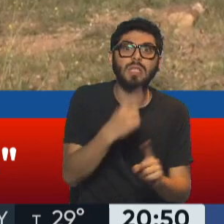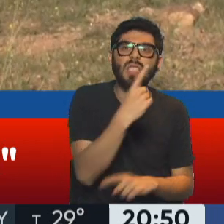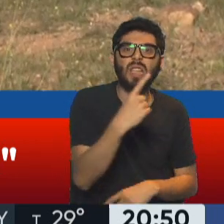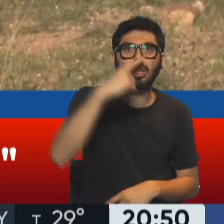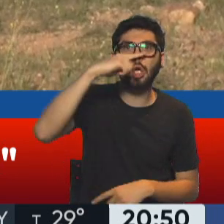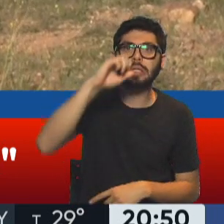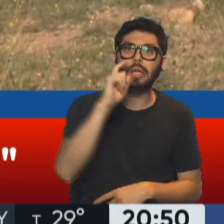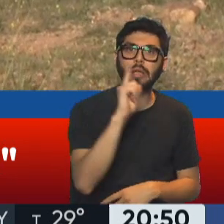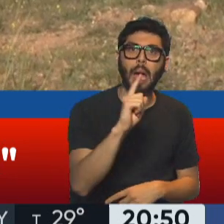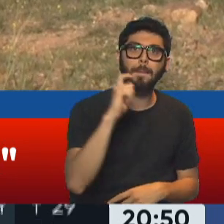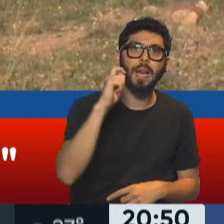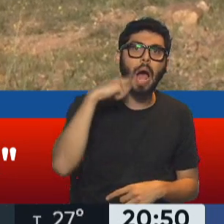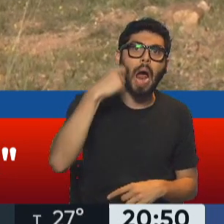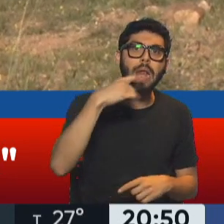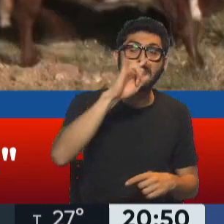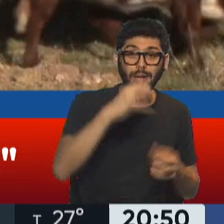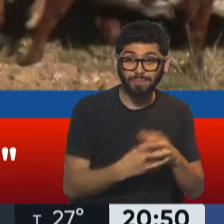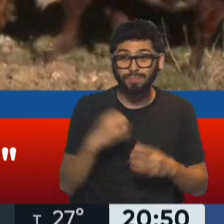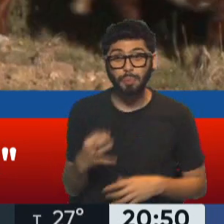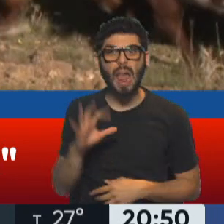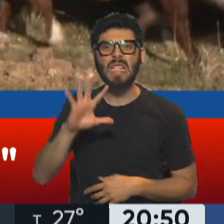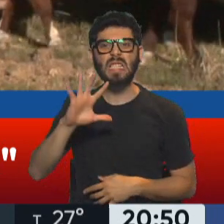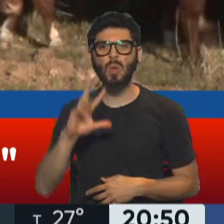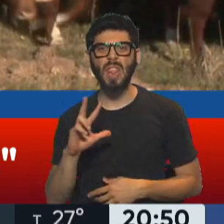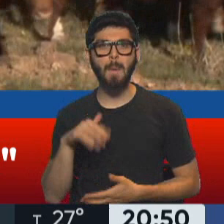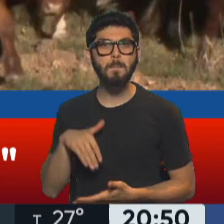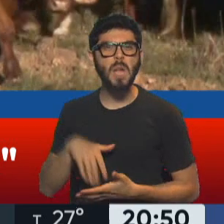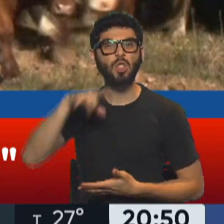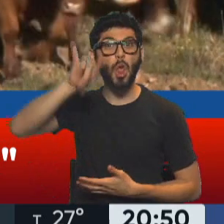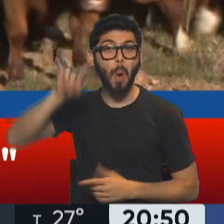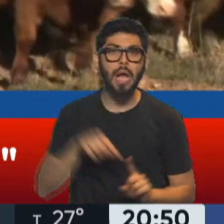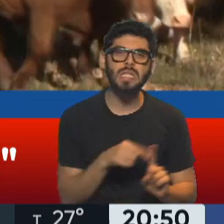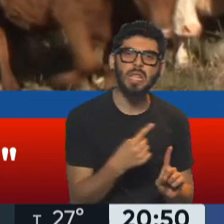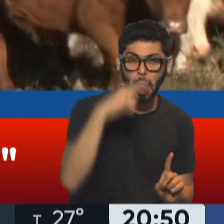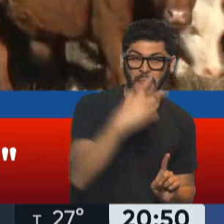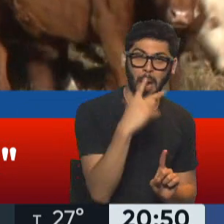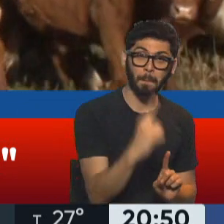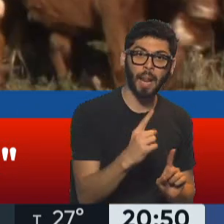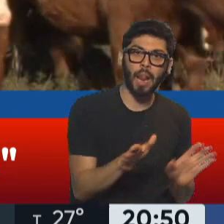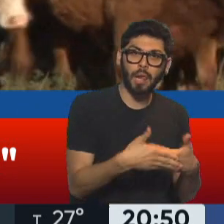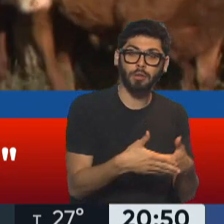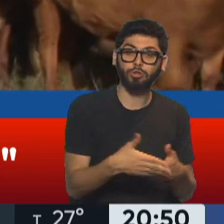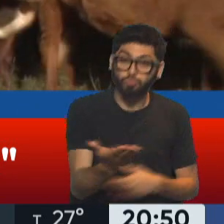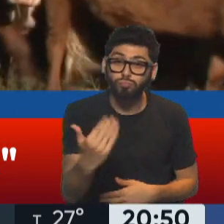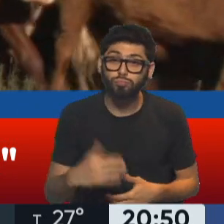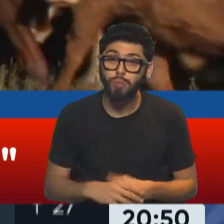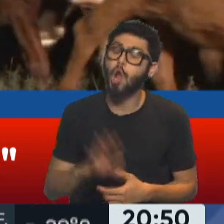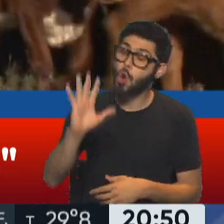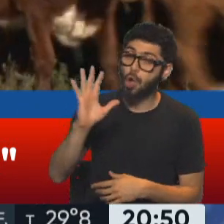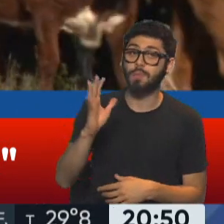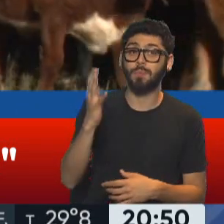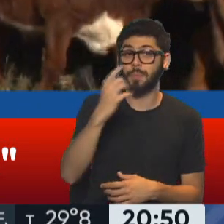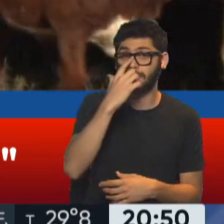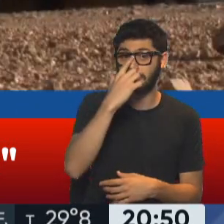animales sobre un universo de 53 millones de cabezas de ganado. No sé por qué eso. Perdón. No, que no sé por qué te